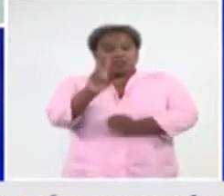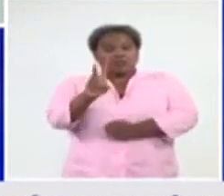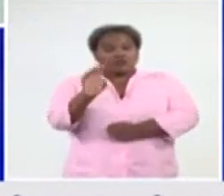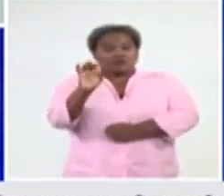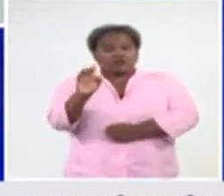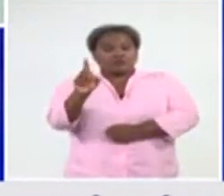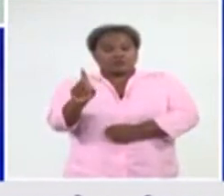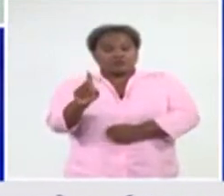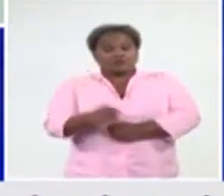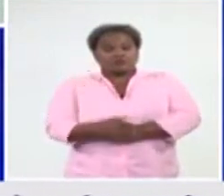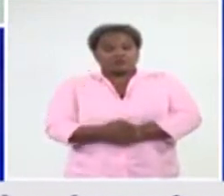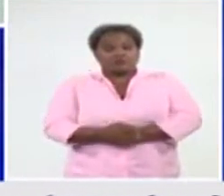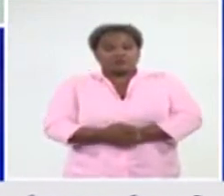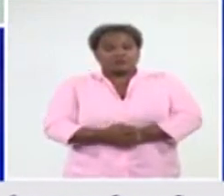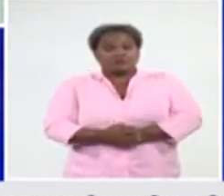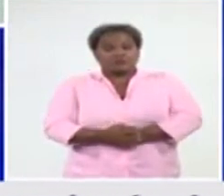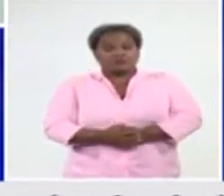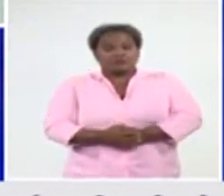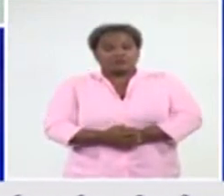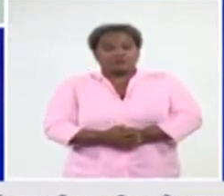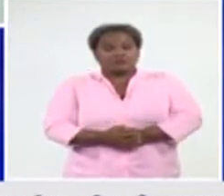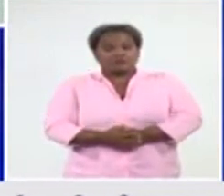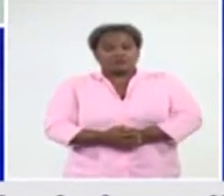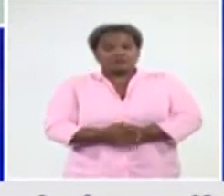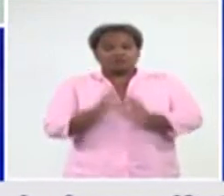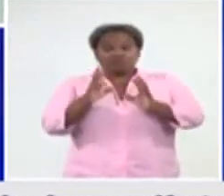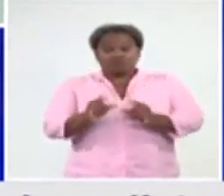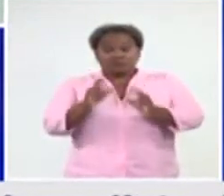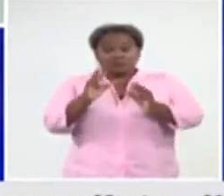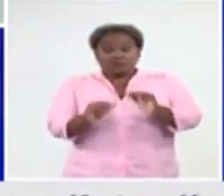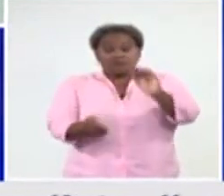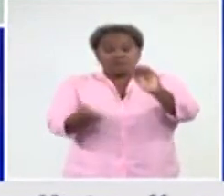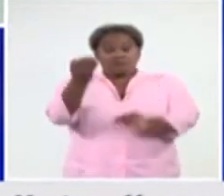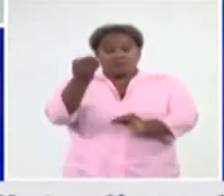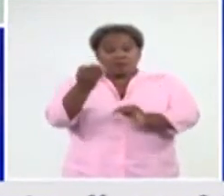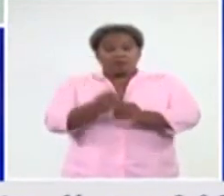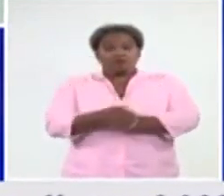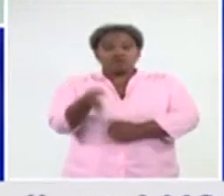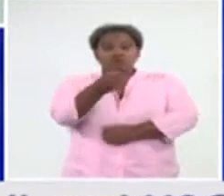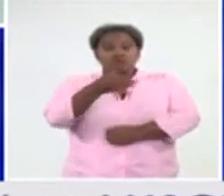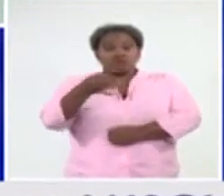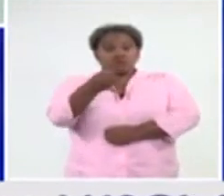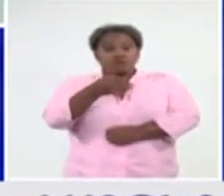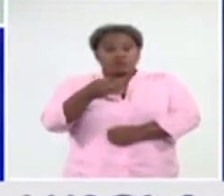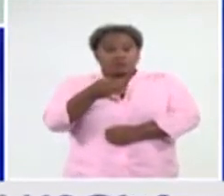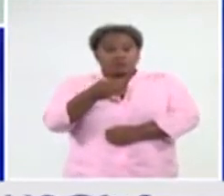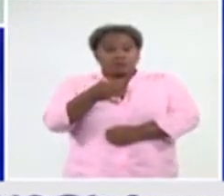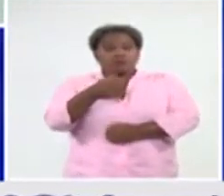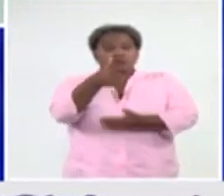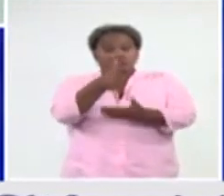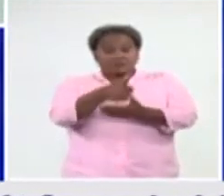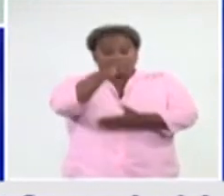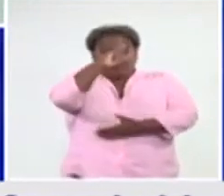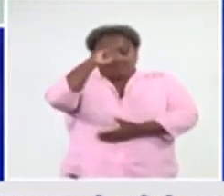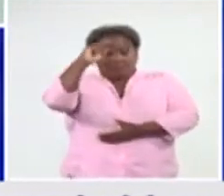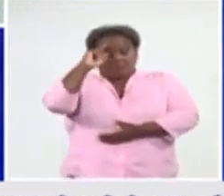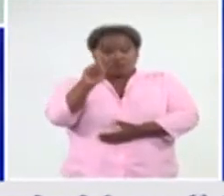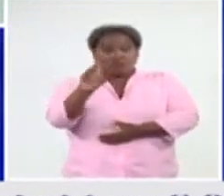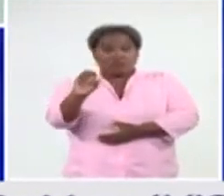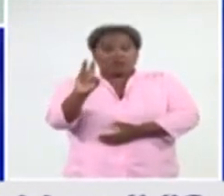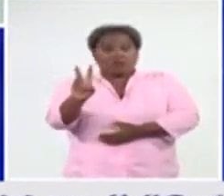total, y la cifra mayor ayer en el municipio de Santi Espíritu con 102.